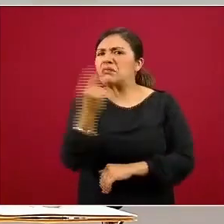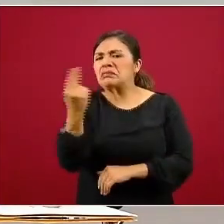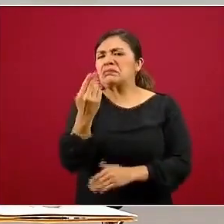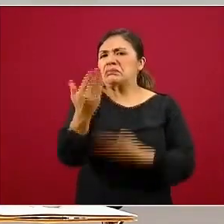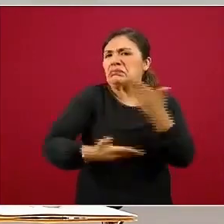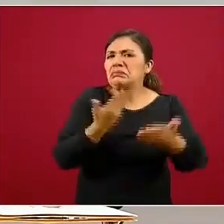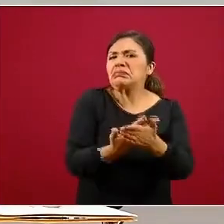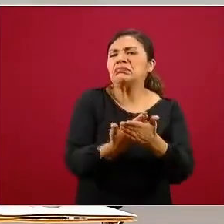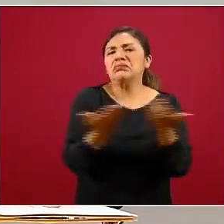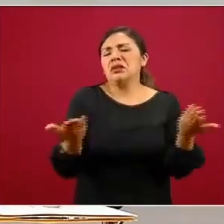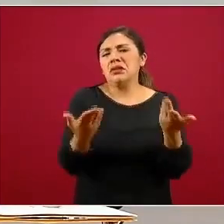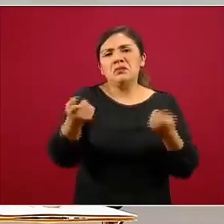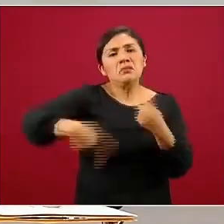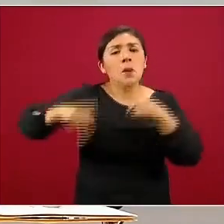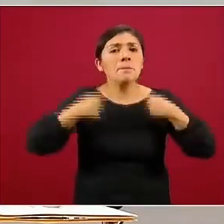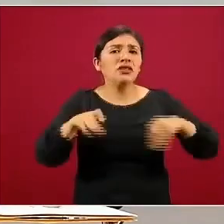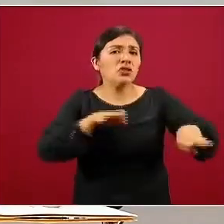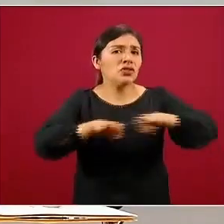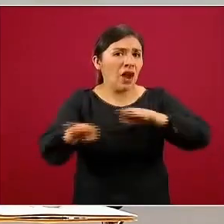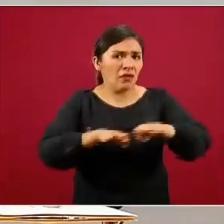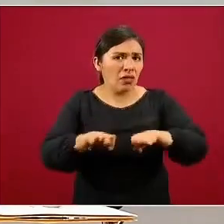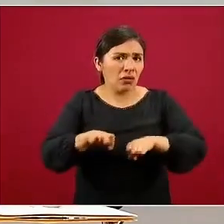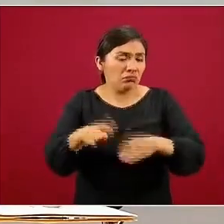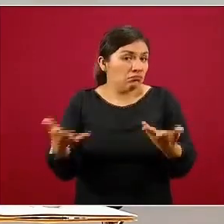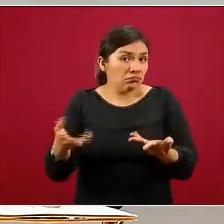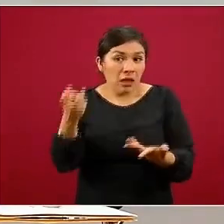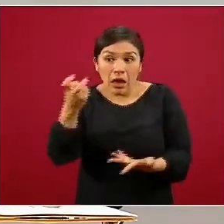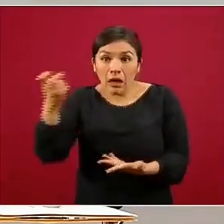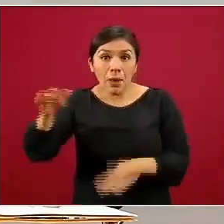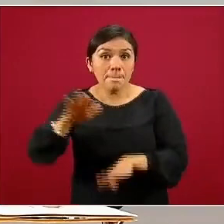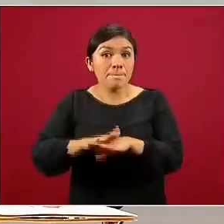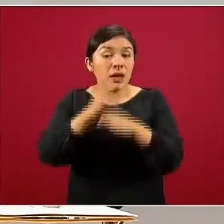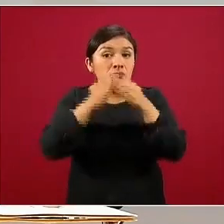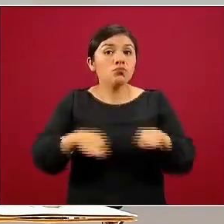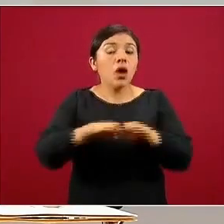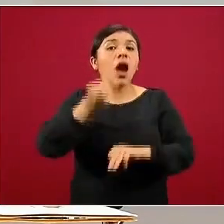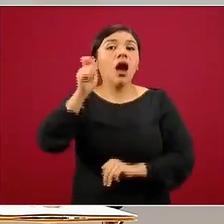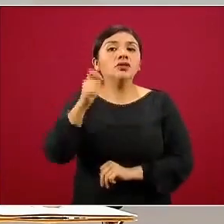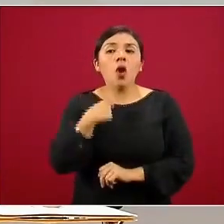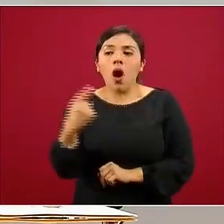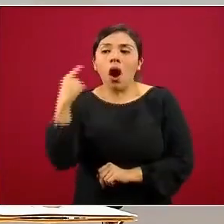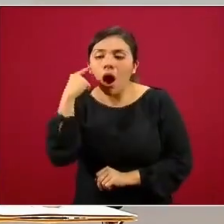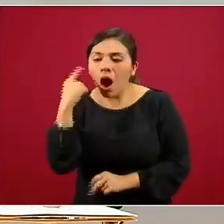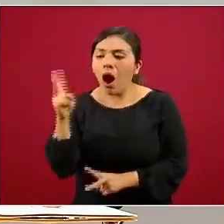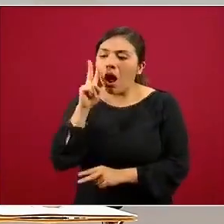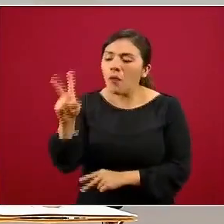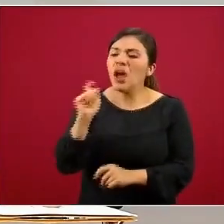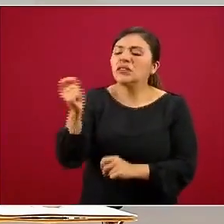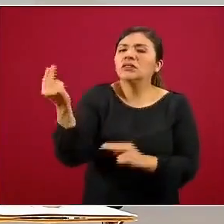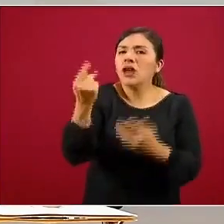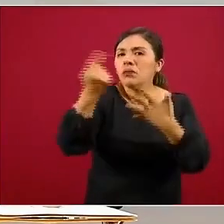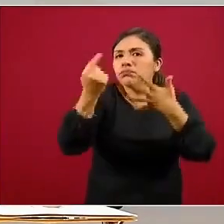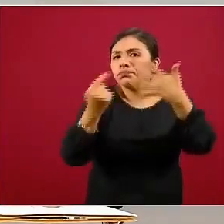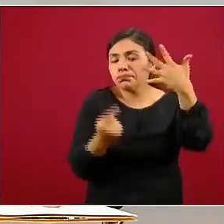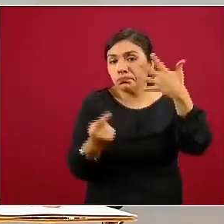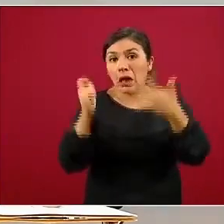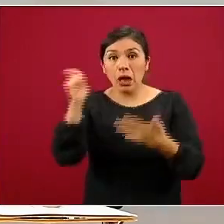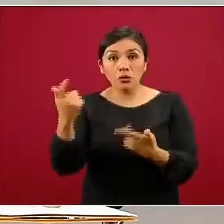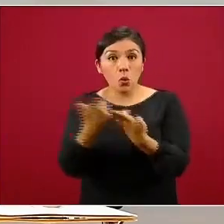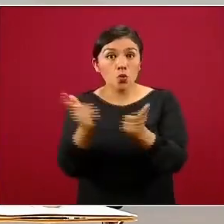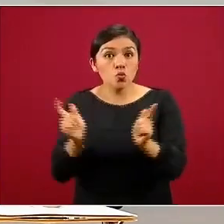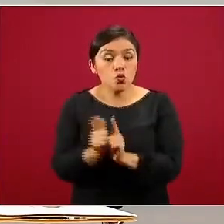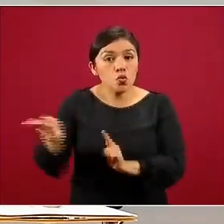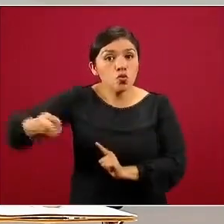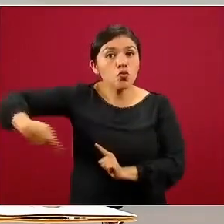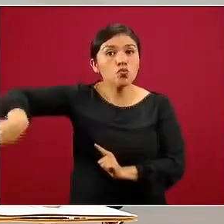exigencias de los trabajadores. A los trabajadores lo principal es escucharlos. Se trata de un